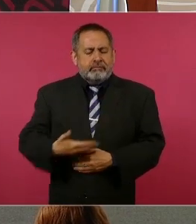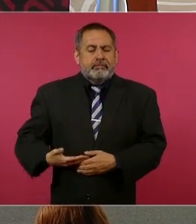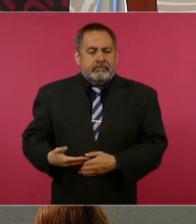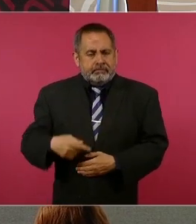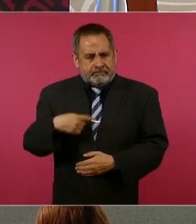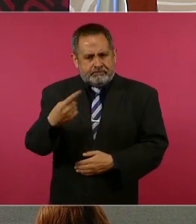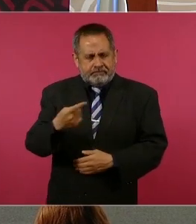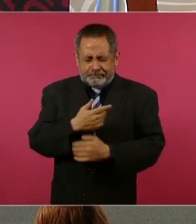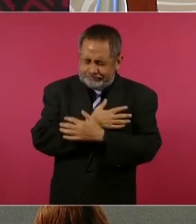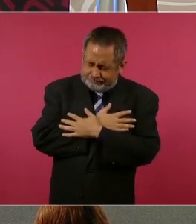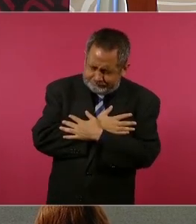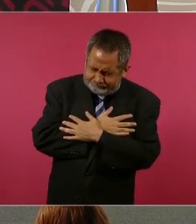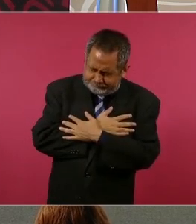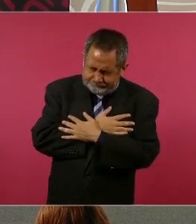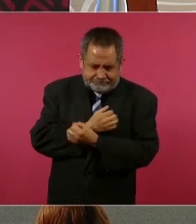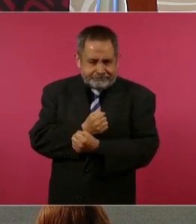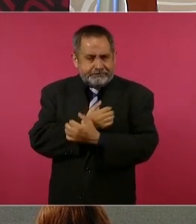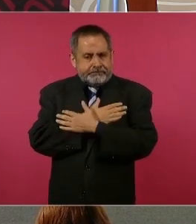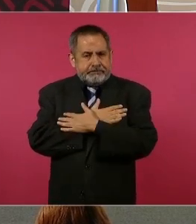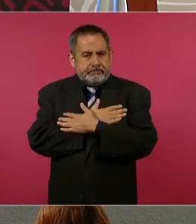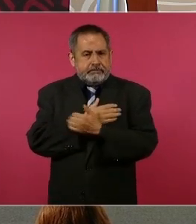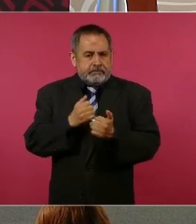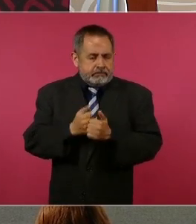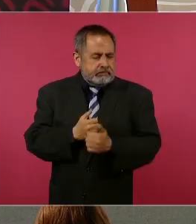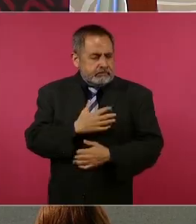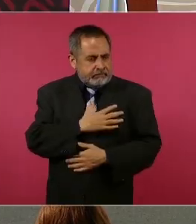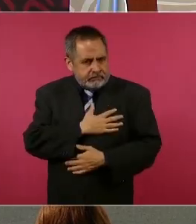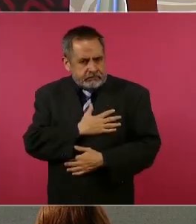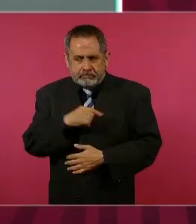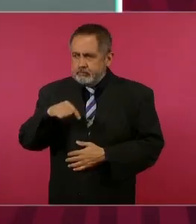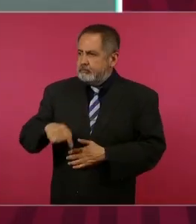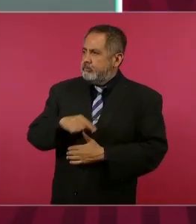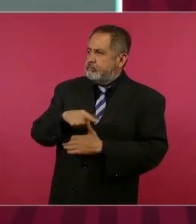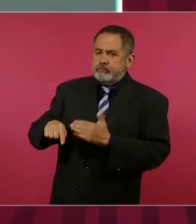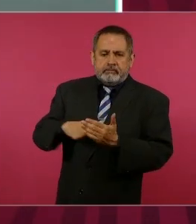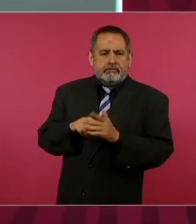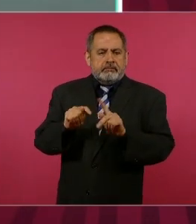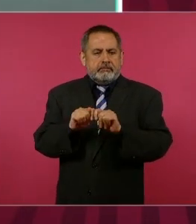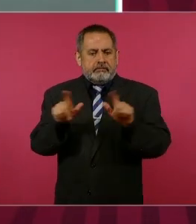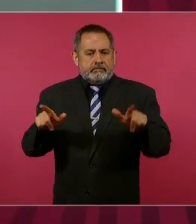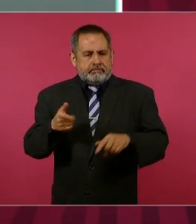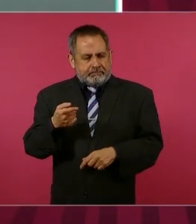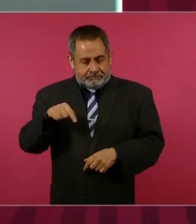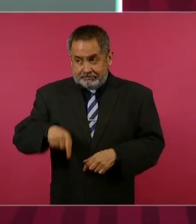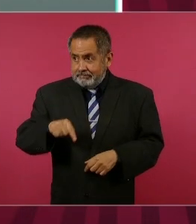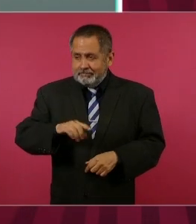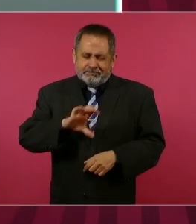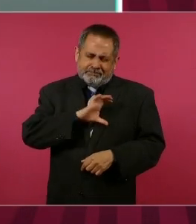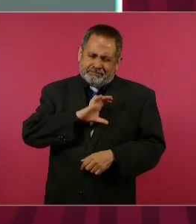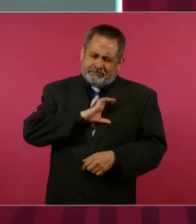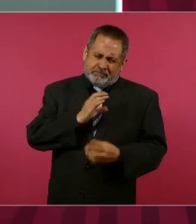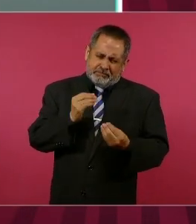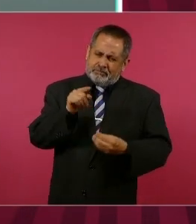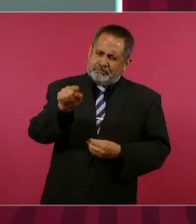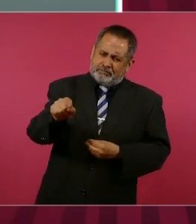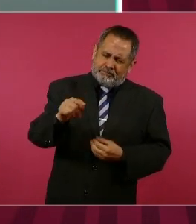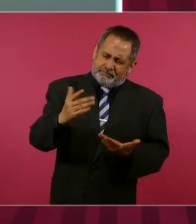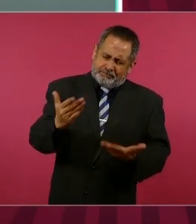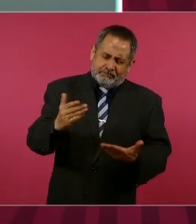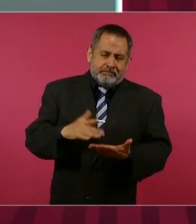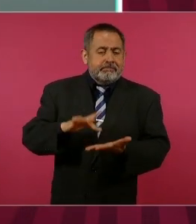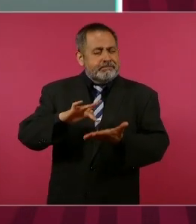un abrazo muy fuerte, lleno de amor desde Tlaxcala, donde le queremos mucho y le